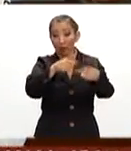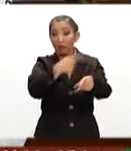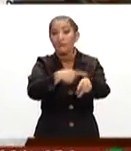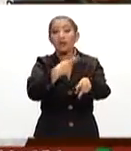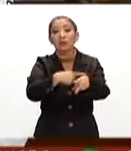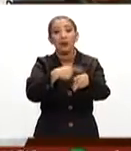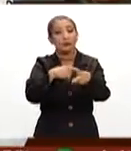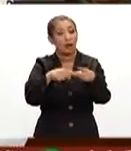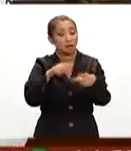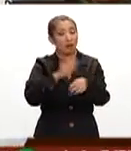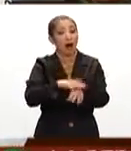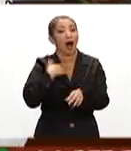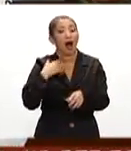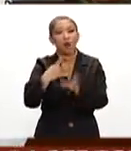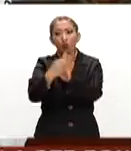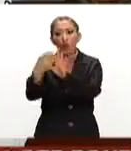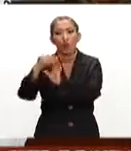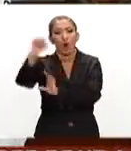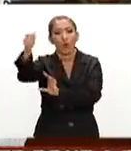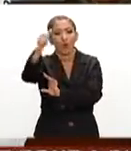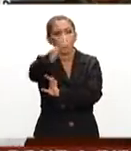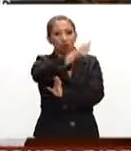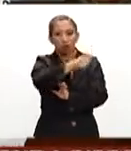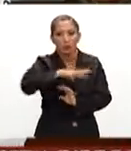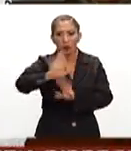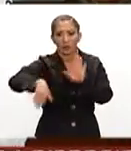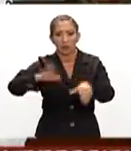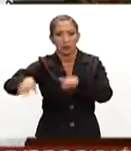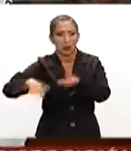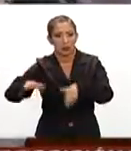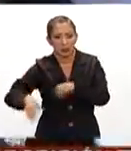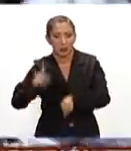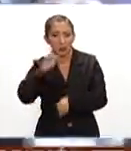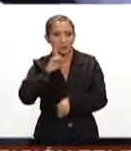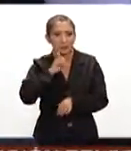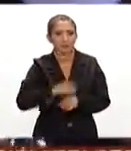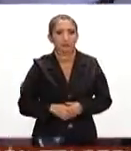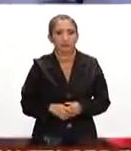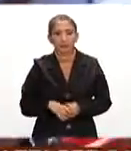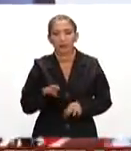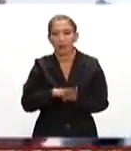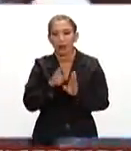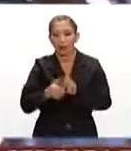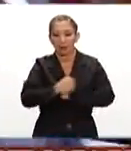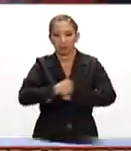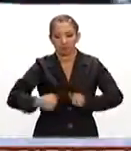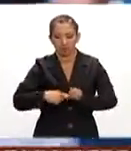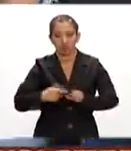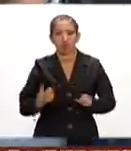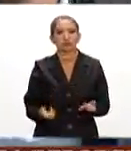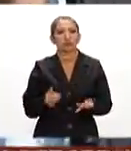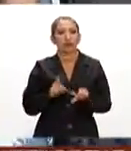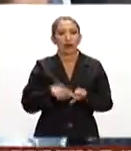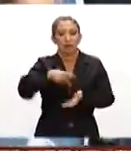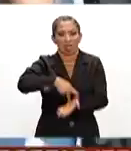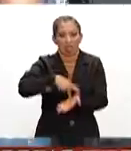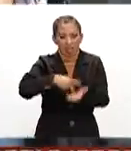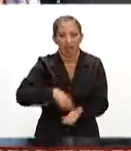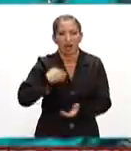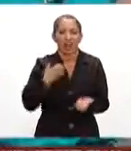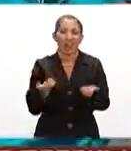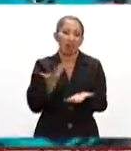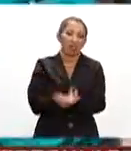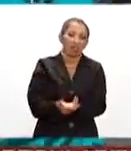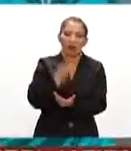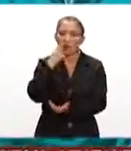patología con mayor número de muertes en mujeres. Factores como el sobrepeso y la obesidad, poca actividad